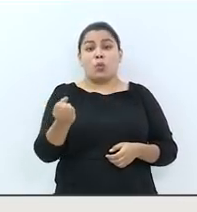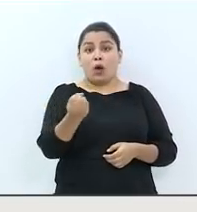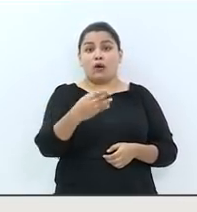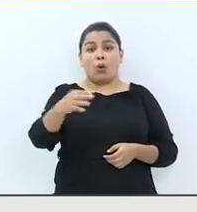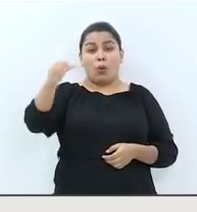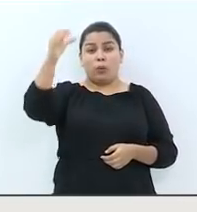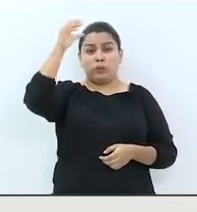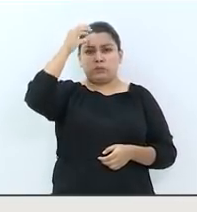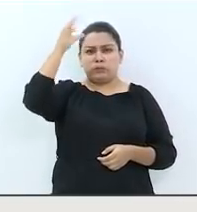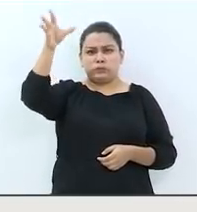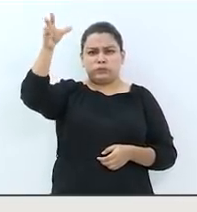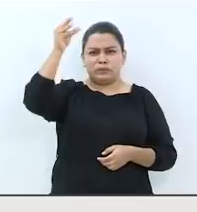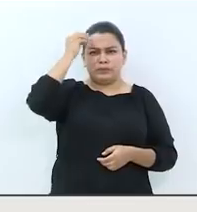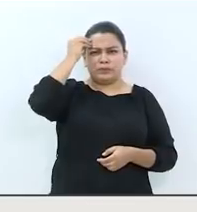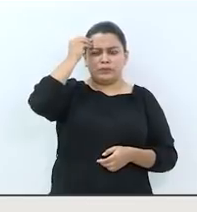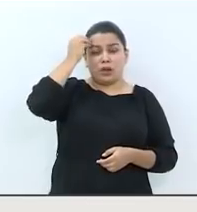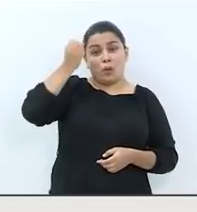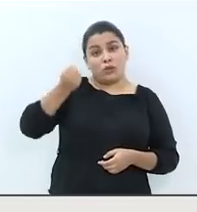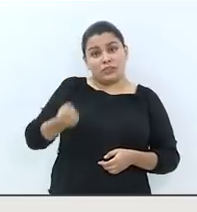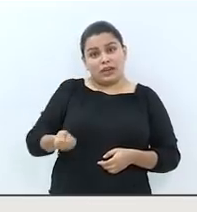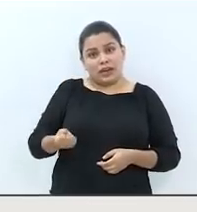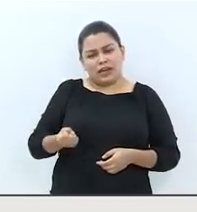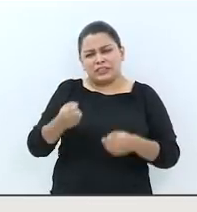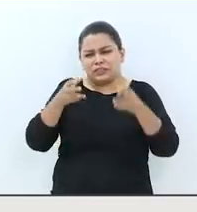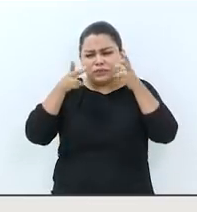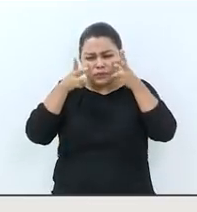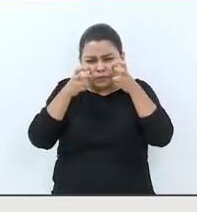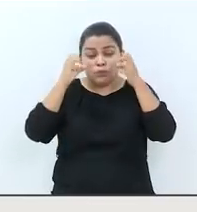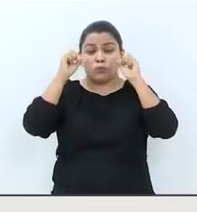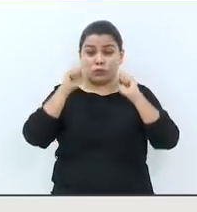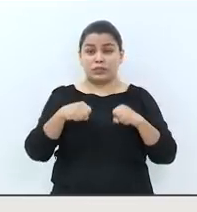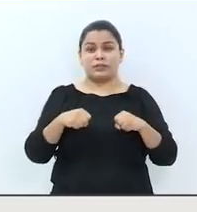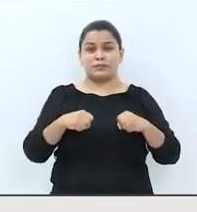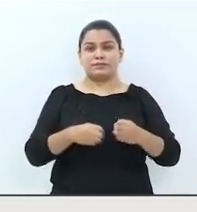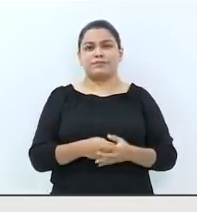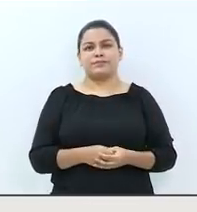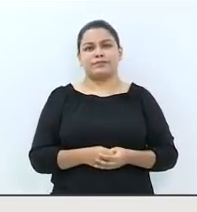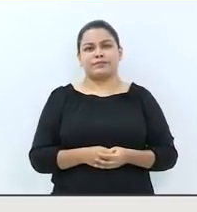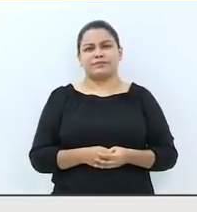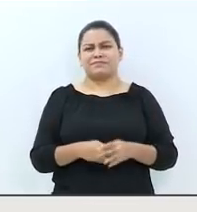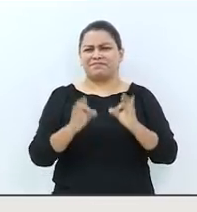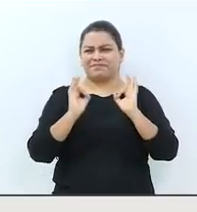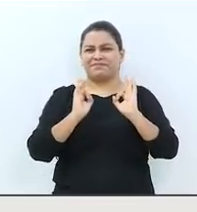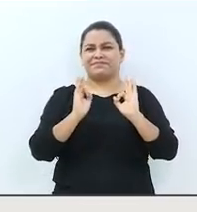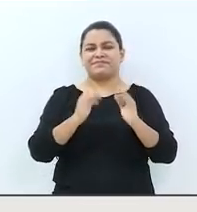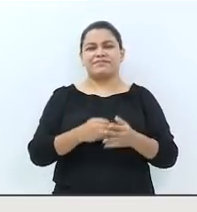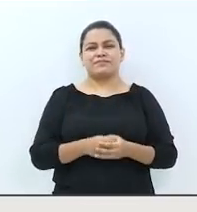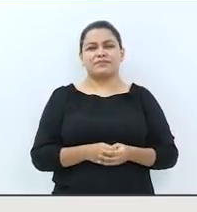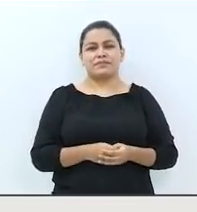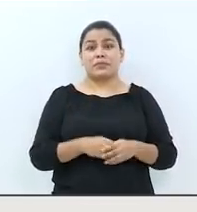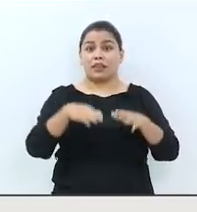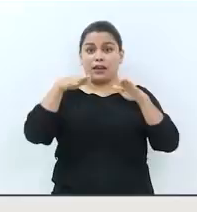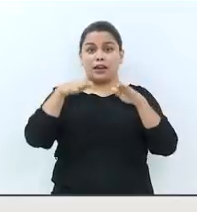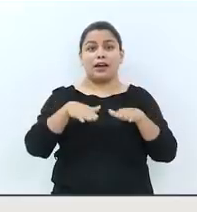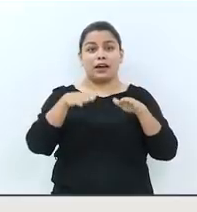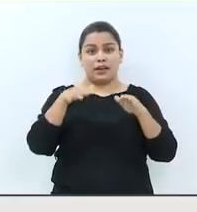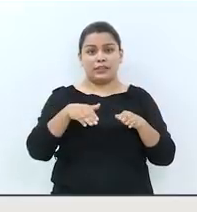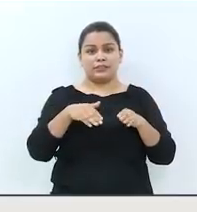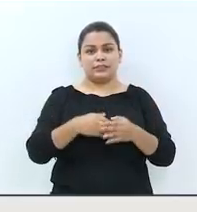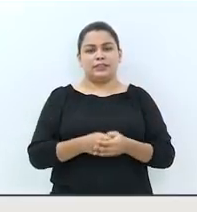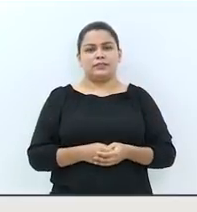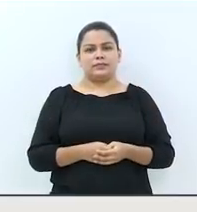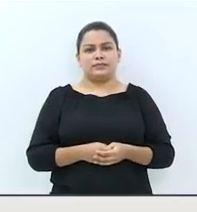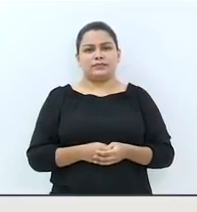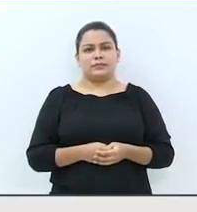nuestros estudiantes podemos ser, o sea, que sea tangible, que sea observable. Súper, Elsa, súper. Muchas gracias. Sí,